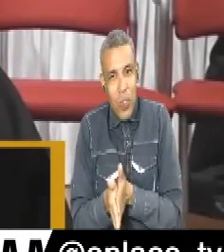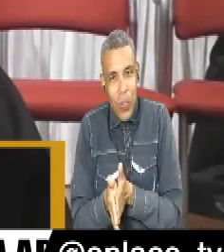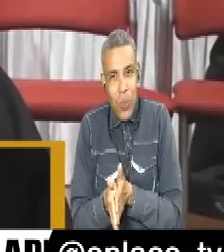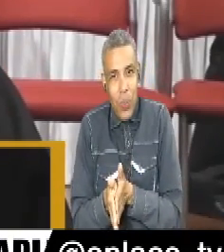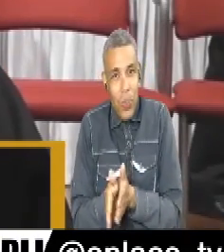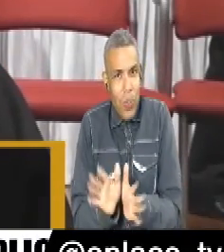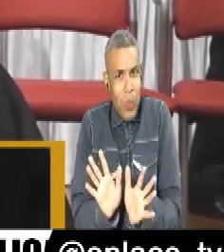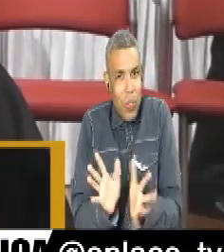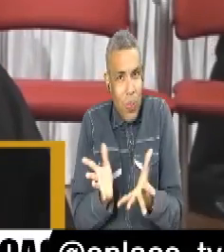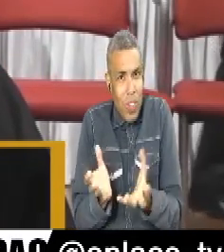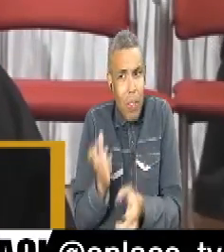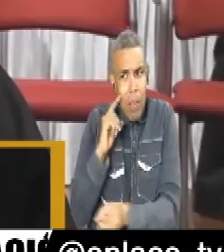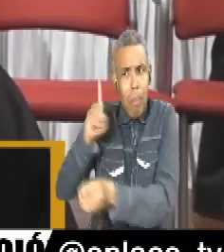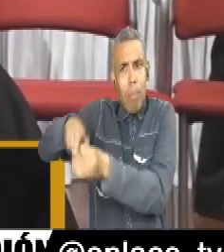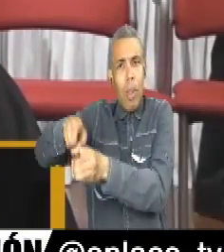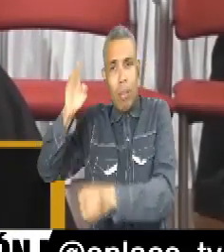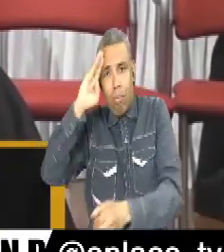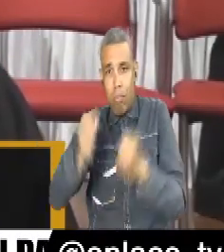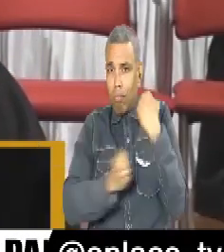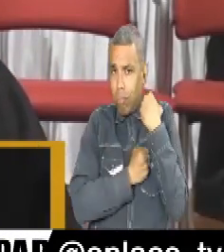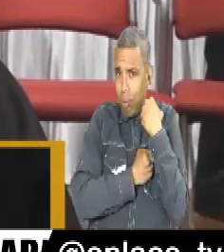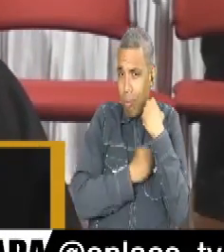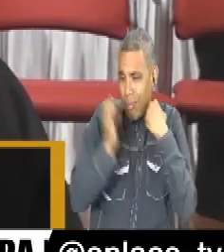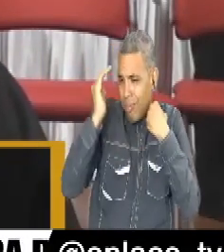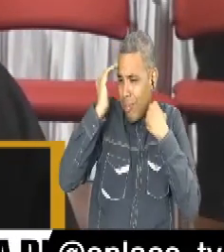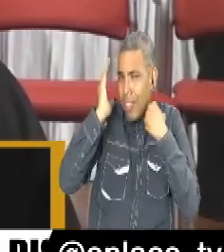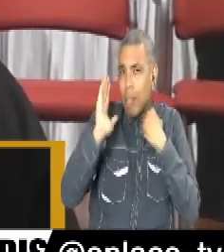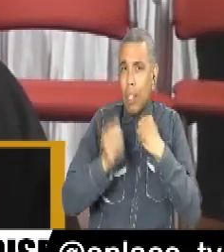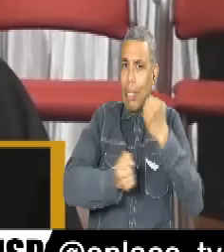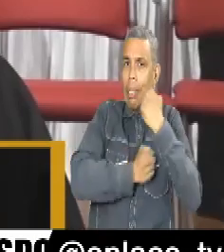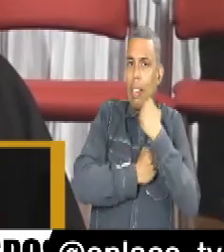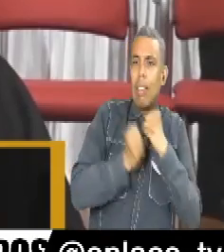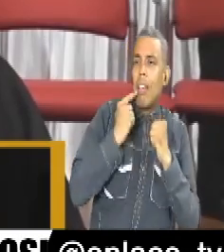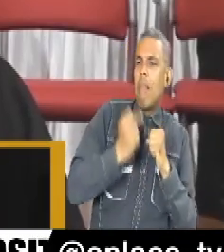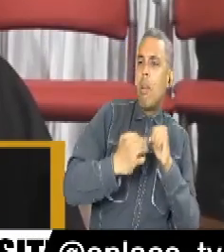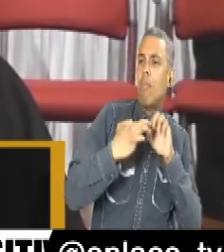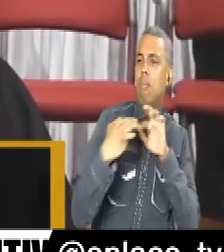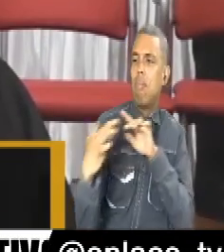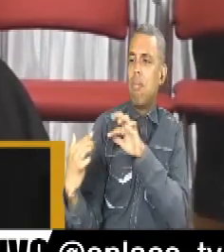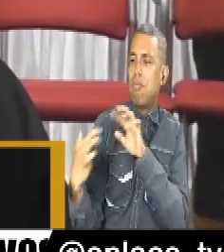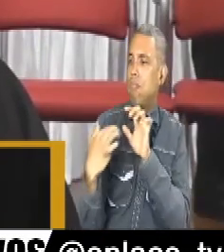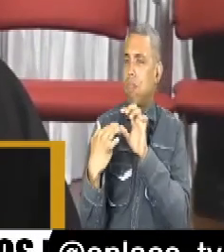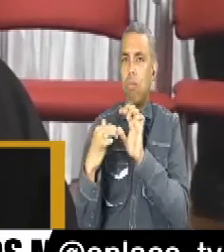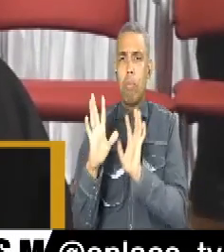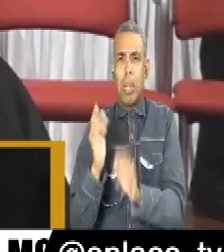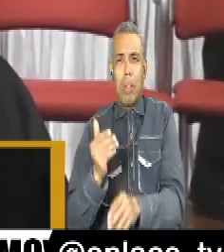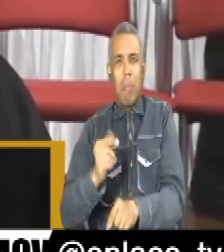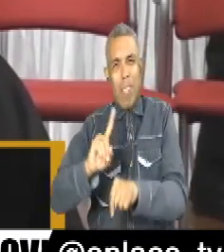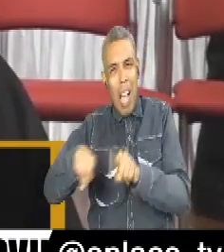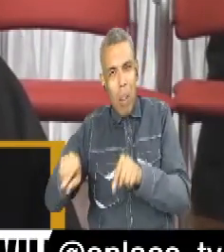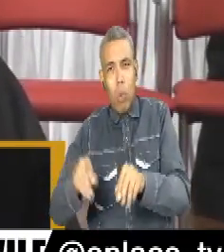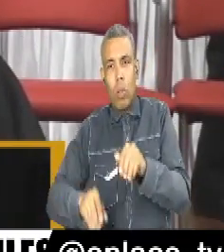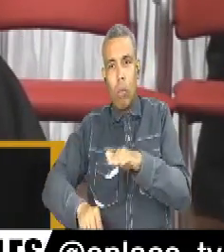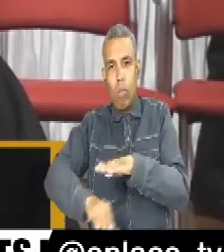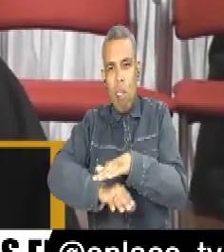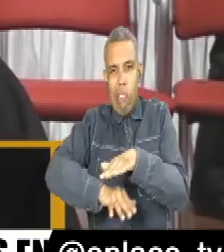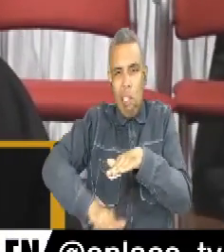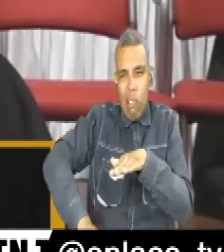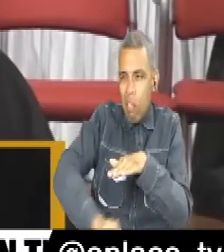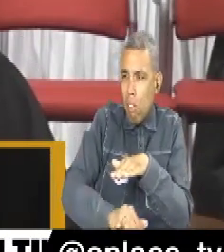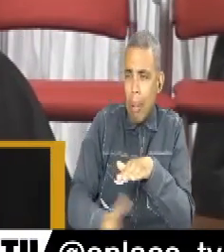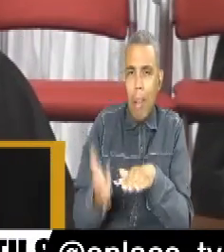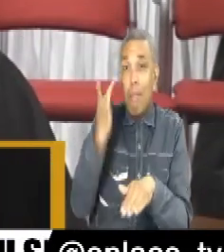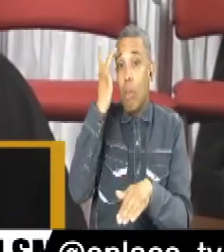como militar, pero se sabe que cuando nosotros entramos a la guerra, pues fuimos personas que no teníamos estudio porque pues la guerra pues, no